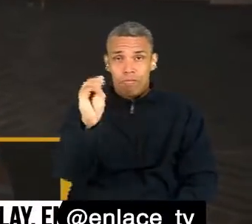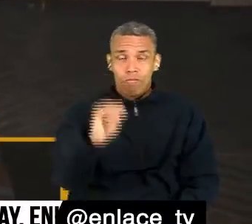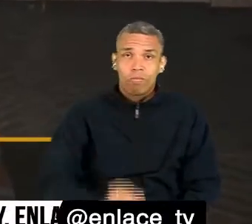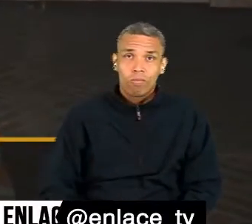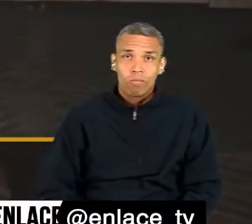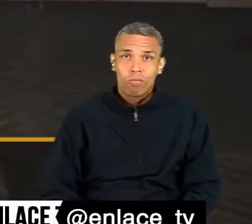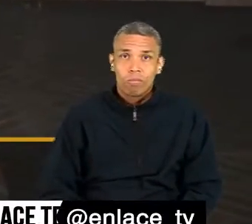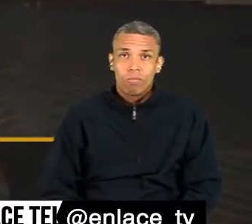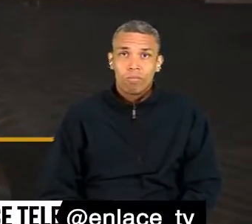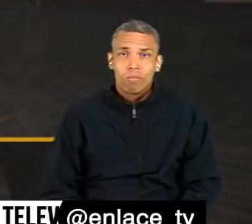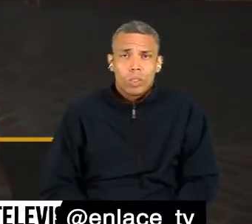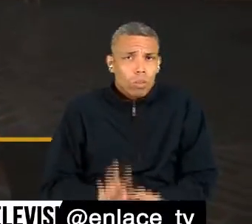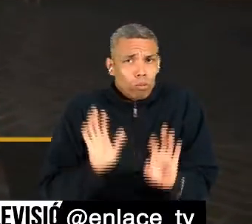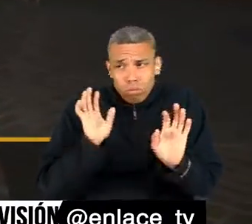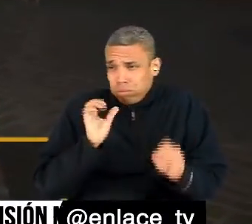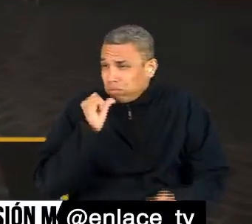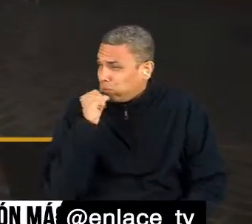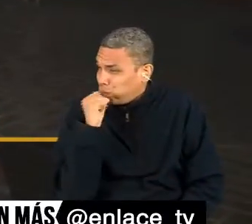es insoportable,